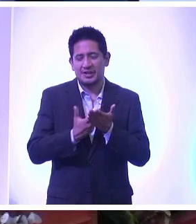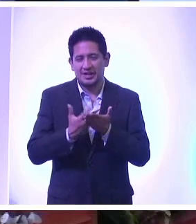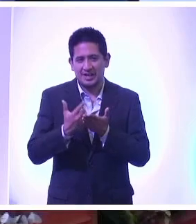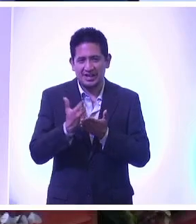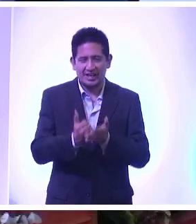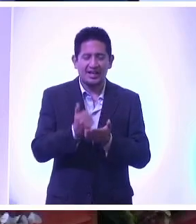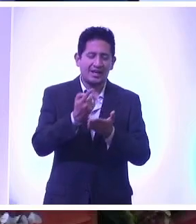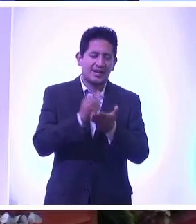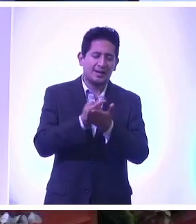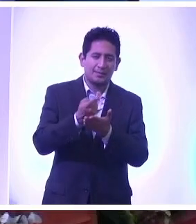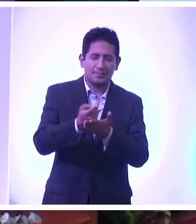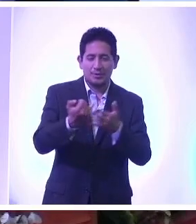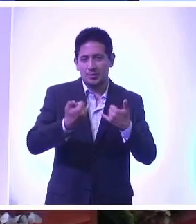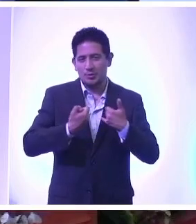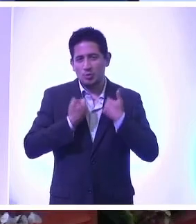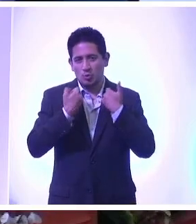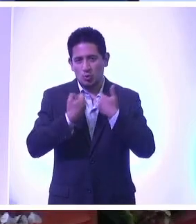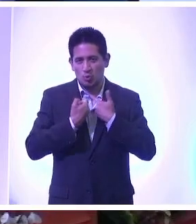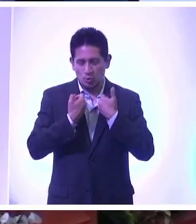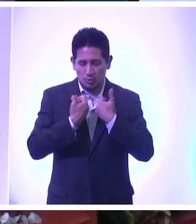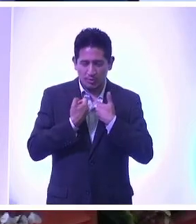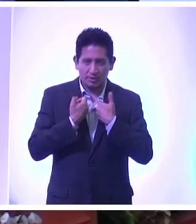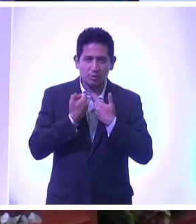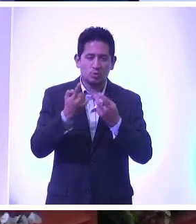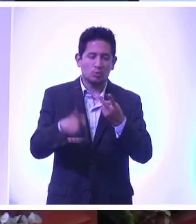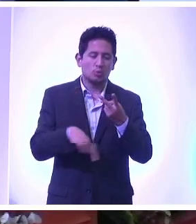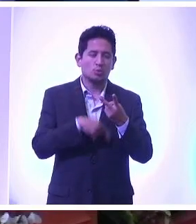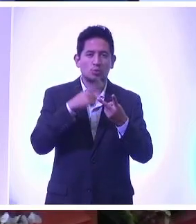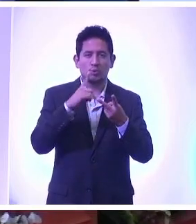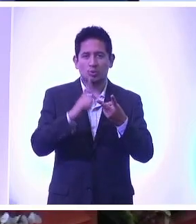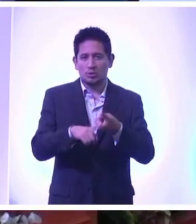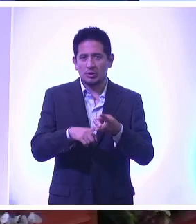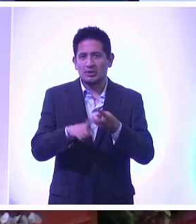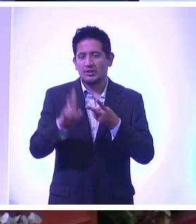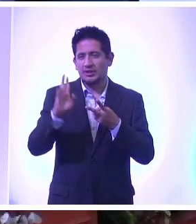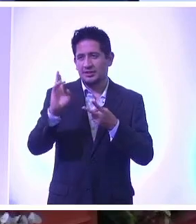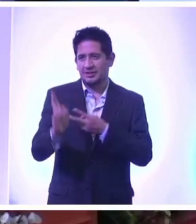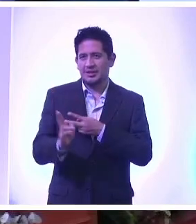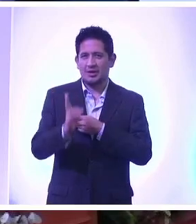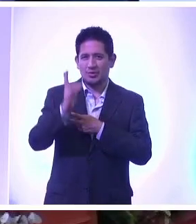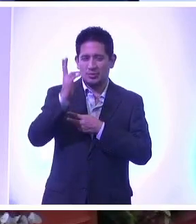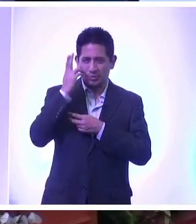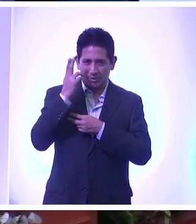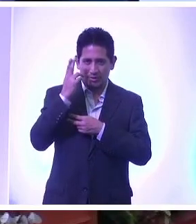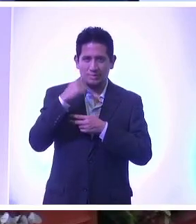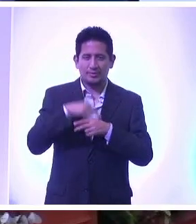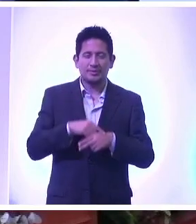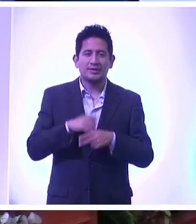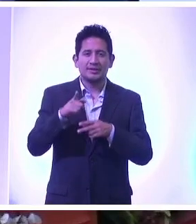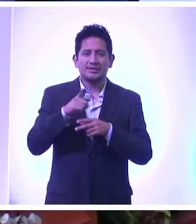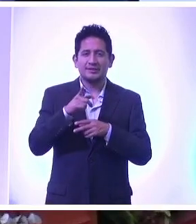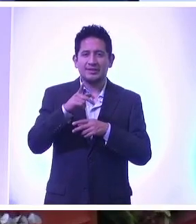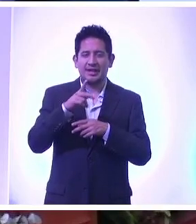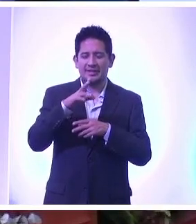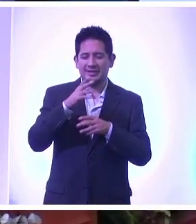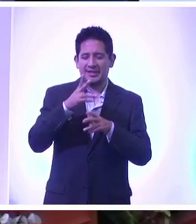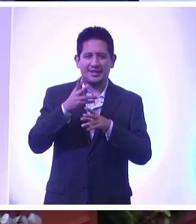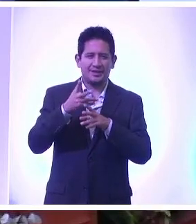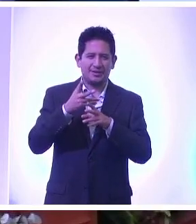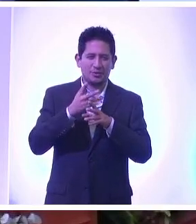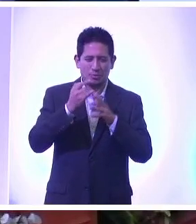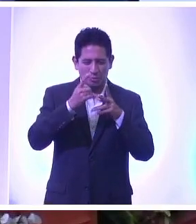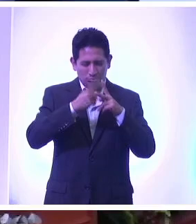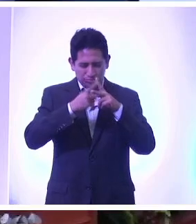a la juventud 2005 Adolfo López Mateos de la ilustre benemérita sociedad mexicana de geografía y estadística premio